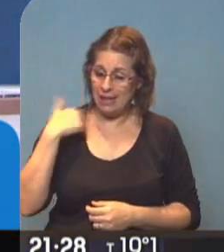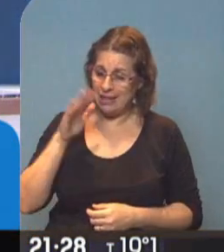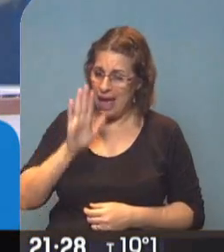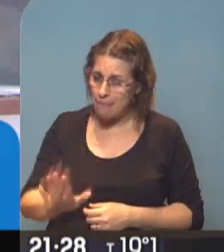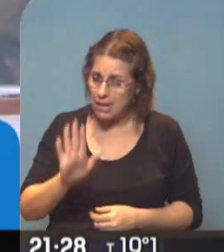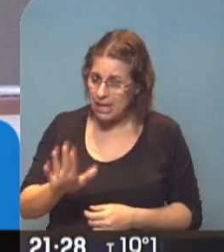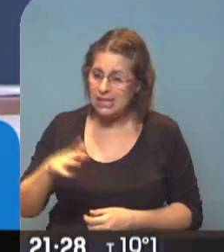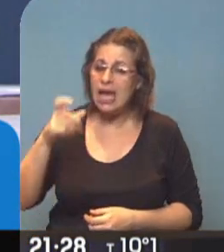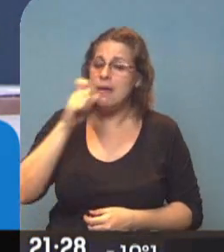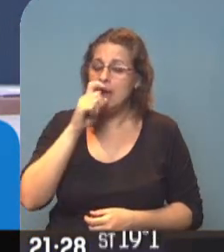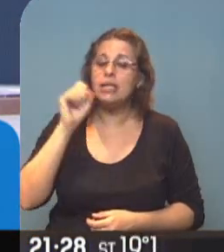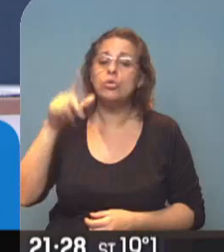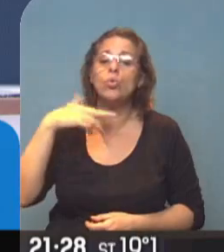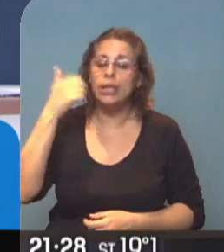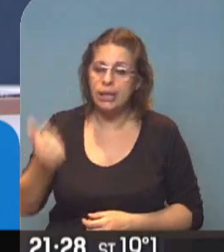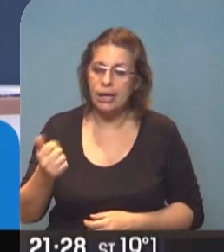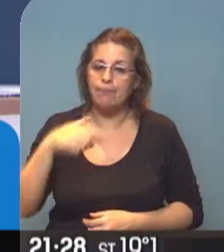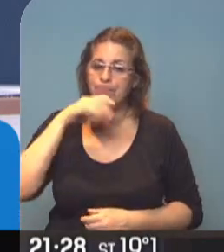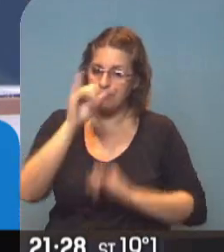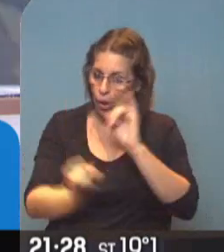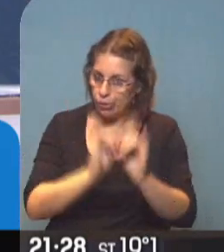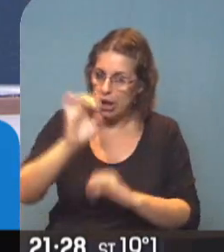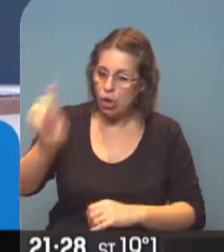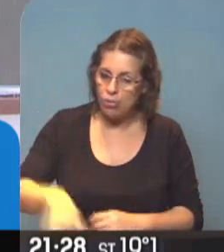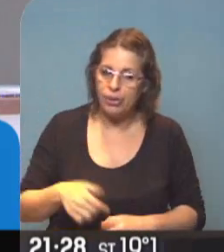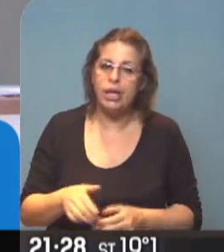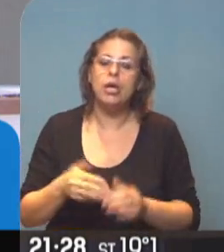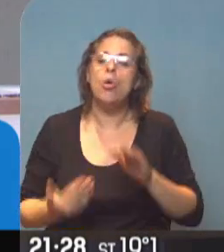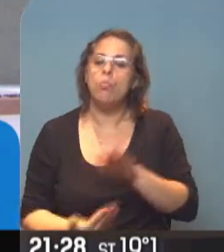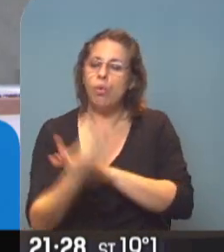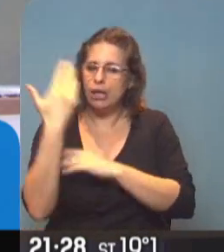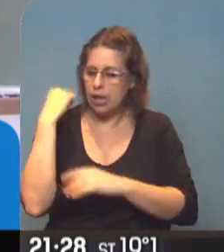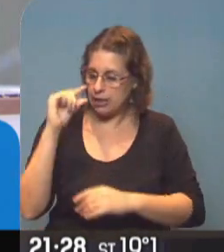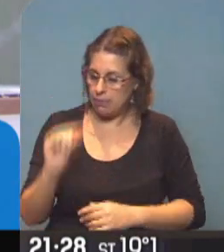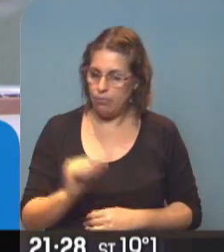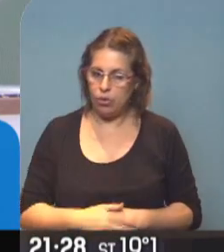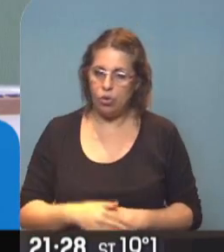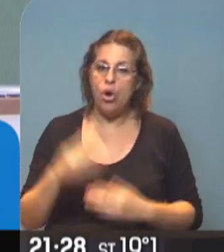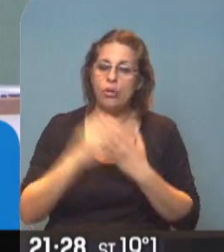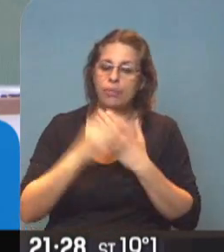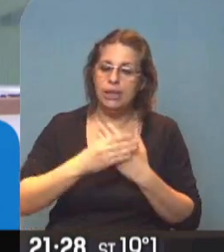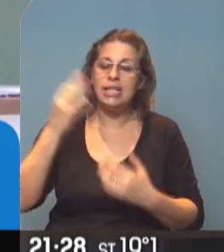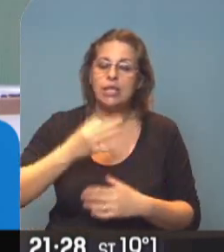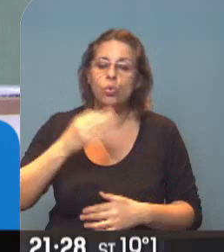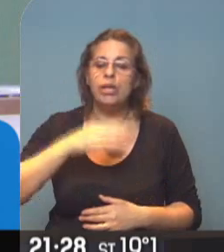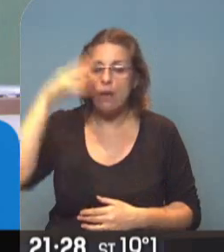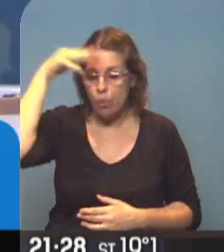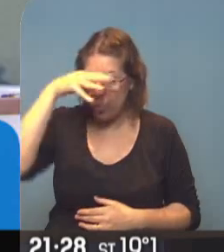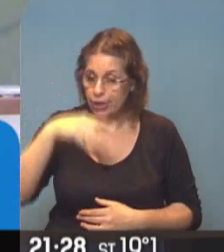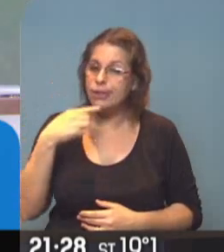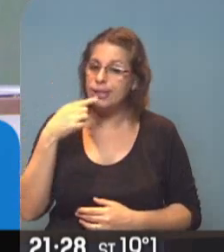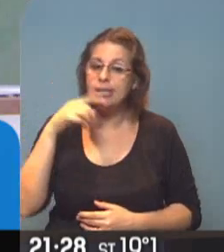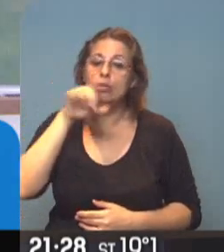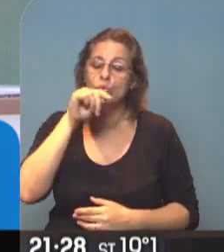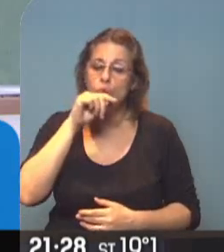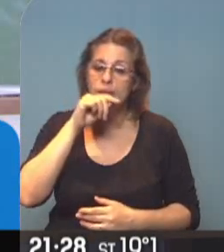hija del presidente. Exactamente, lo actualizamos a través de una publicación reciente de la ministra de Seguridad, Patricia Bullrich, en su cuenta de